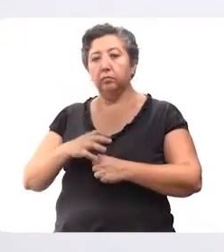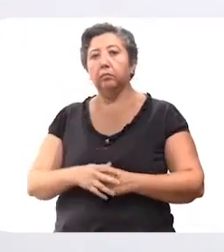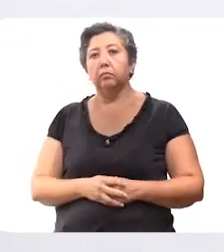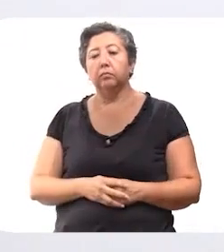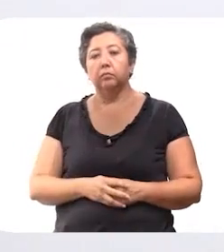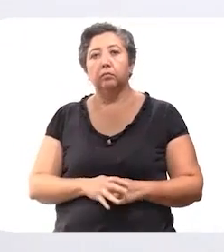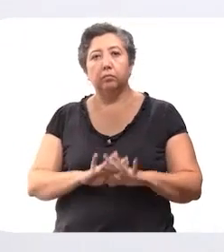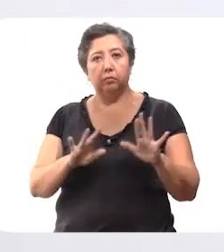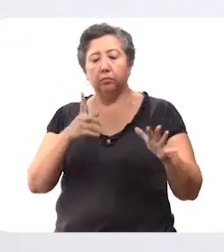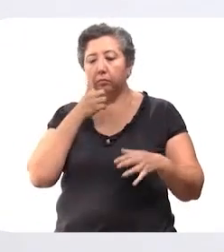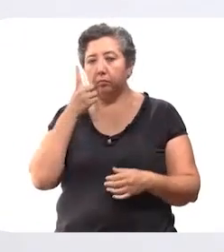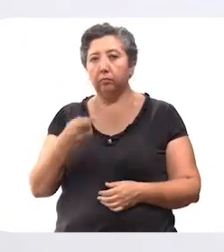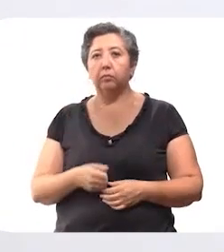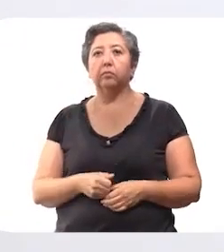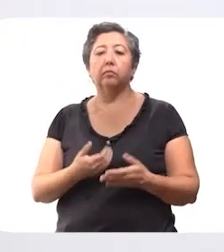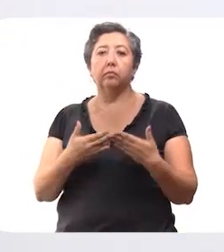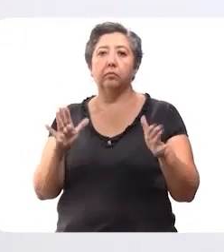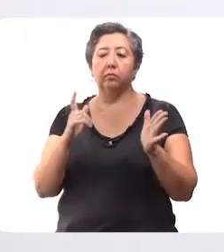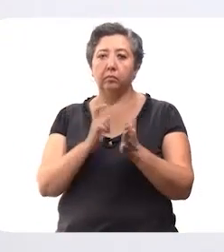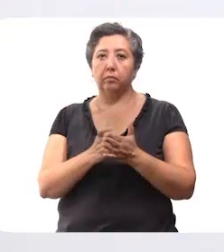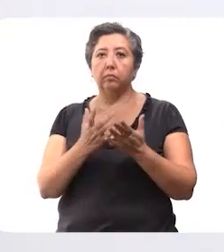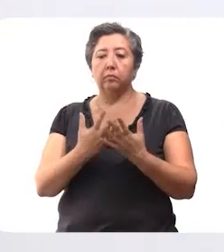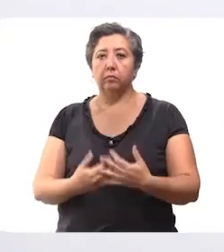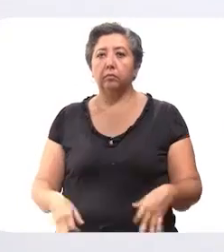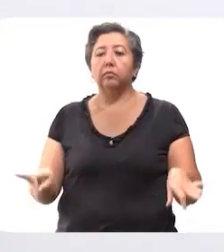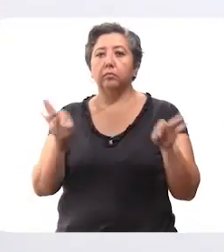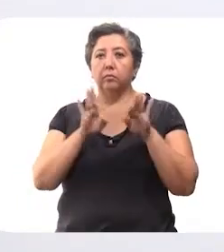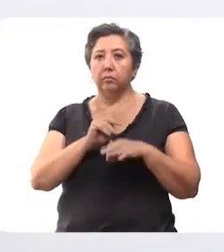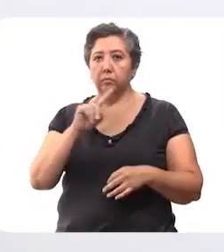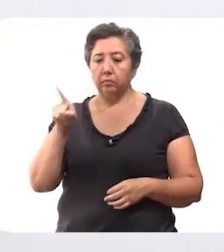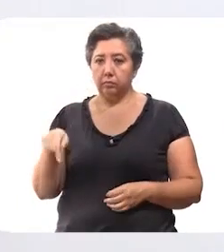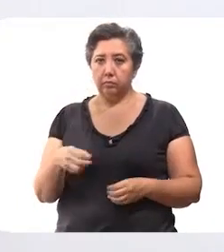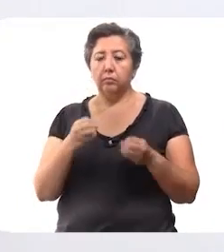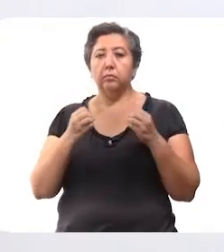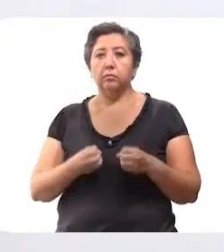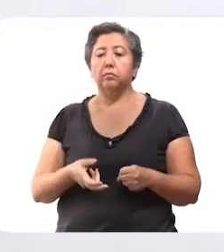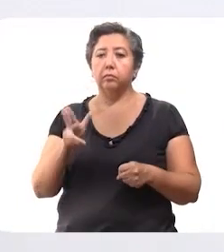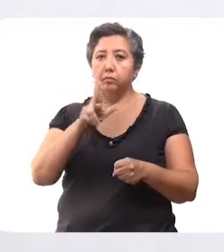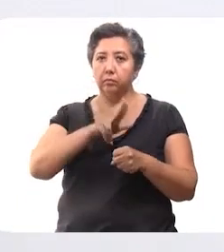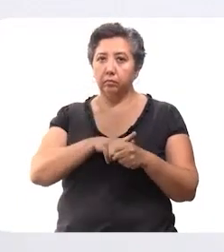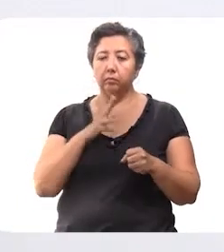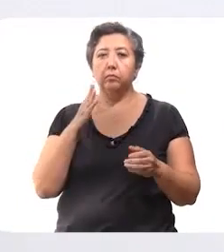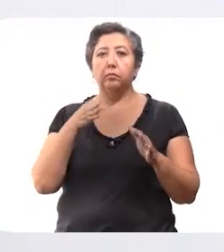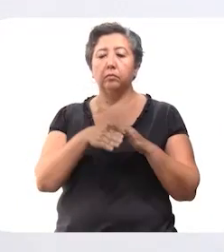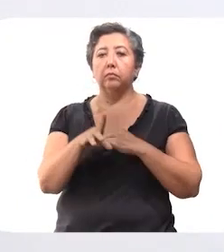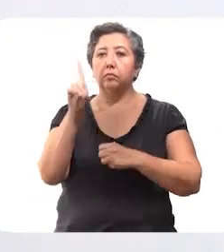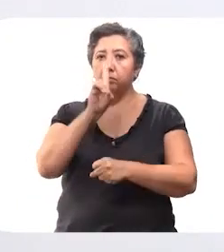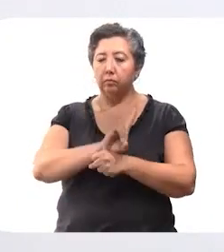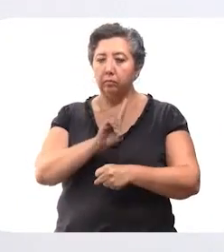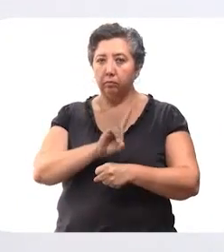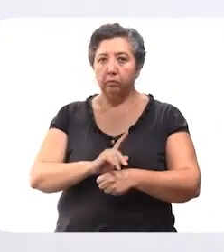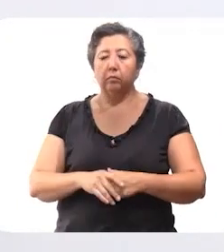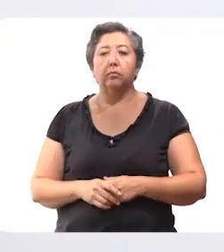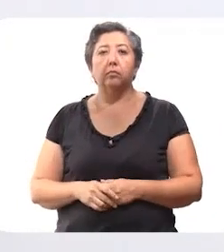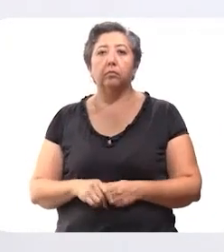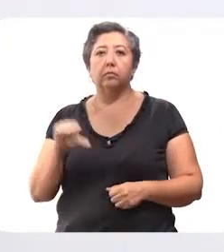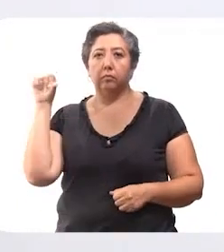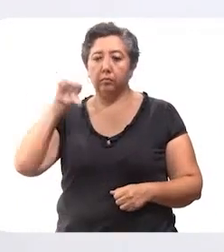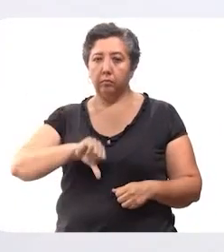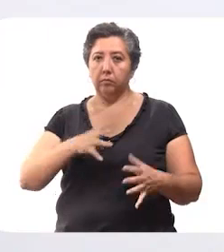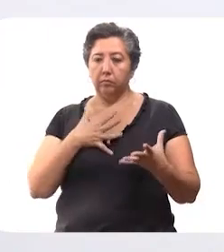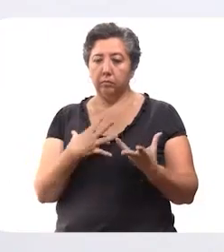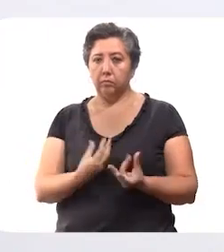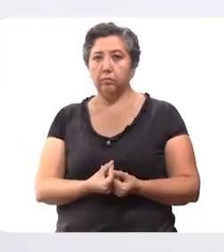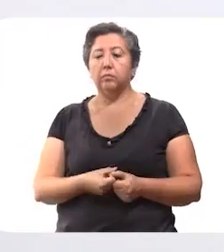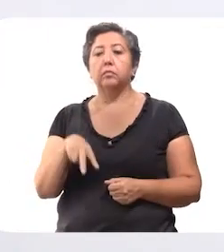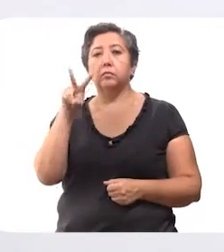Armadas. Como se ha señalado, en la reapertura económica, los datos más importantes son la ocupación hospitalaria y los ingresos diarios. El día de